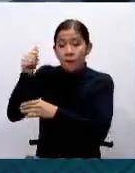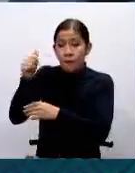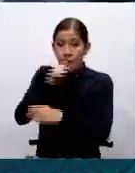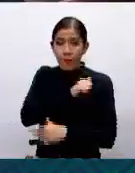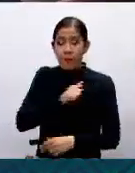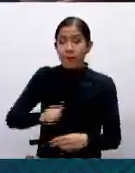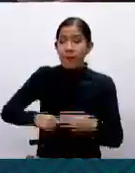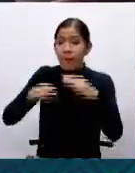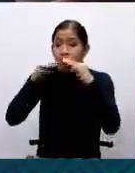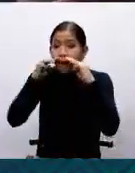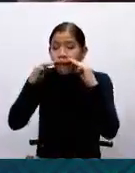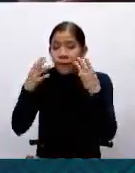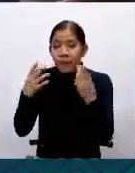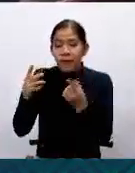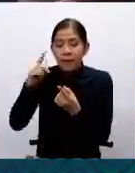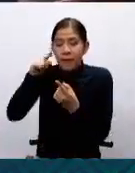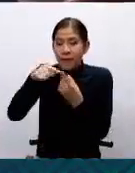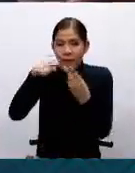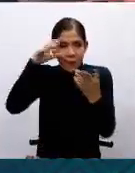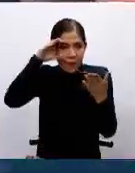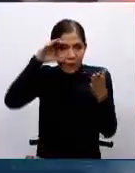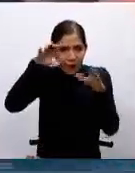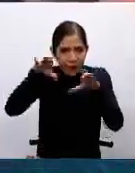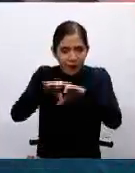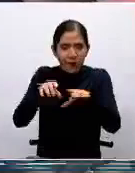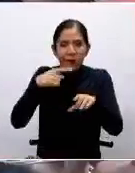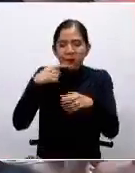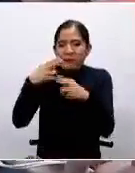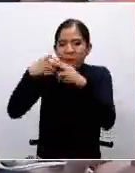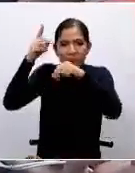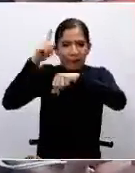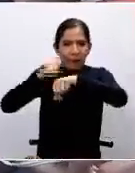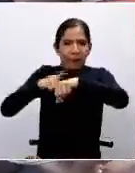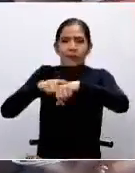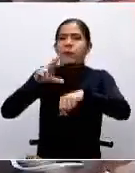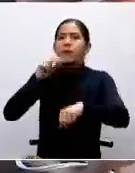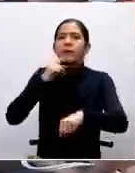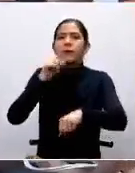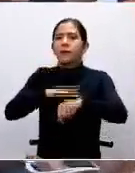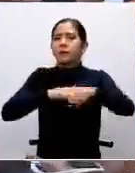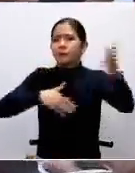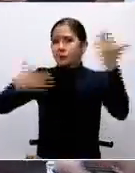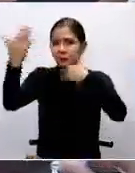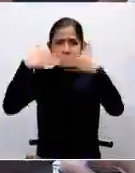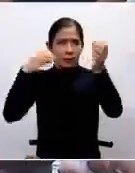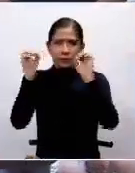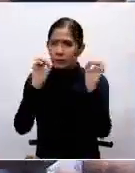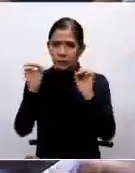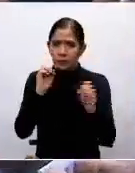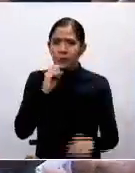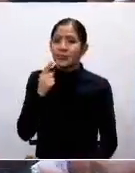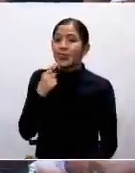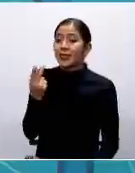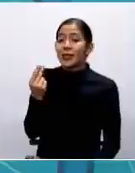Esvira, y es un contrato por excepción, ni siquiera es una licitación, por 728 mil